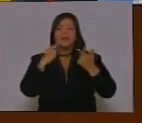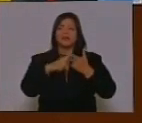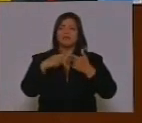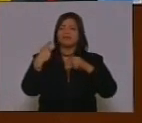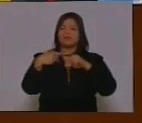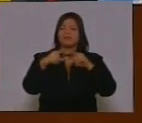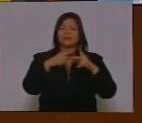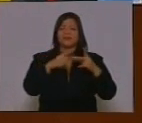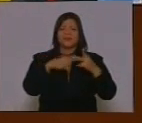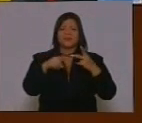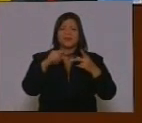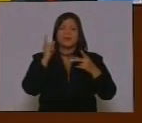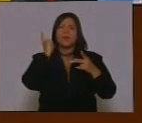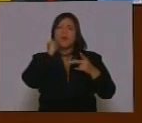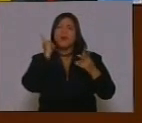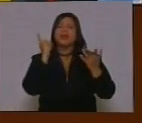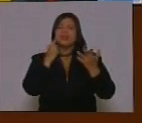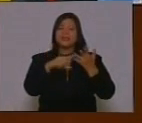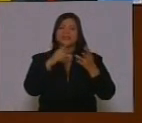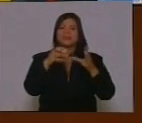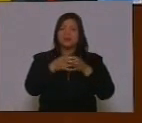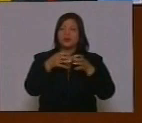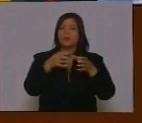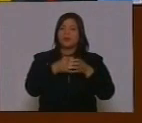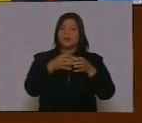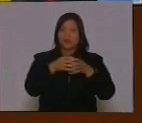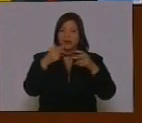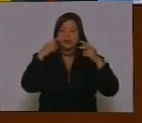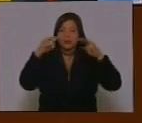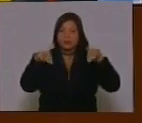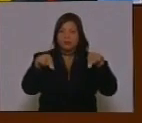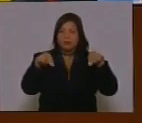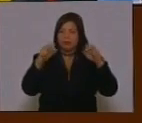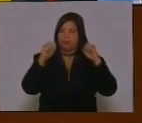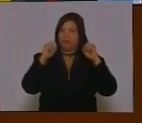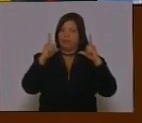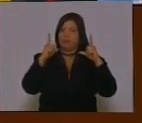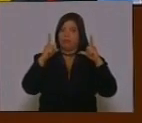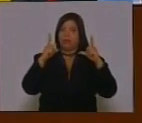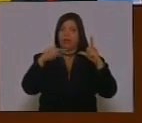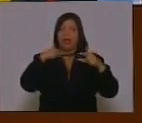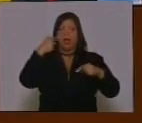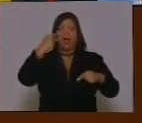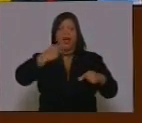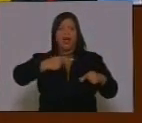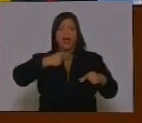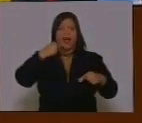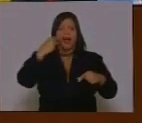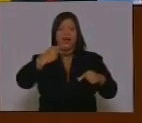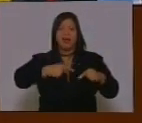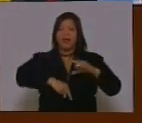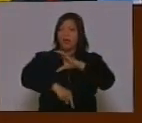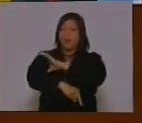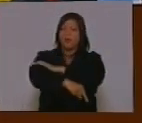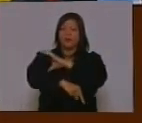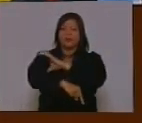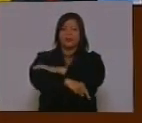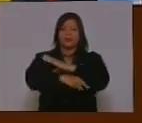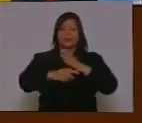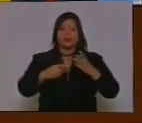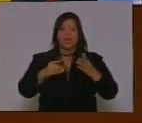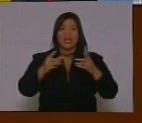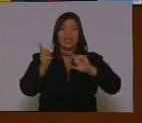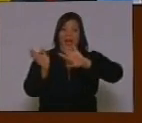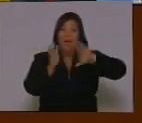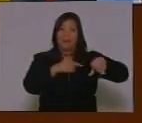el Chiche Manaure. Y bueno, lo que estuvimos ahí, nos impresionó el verbo de los estudiantes